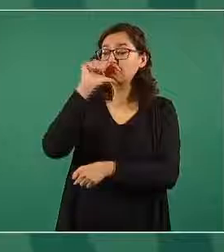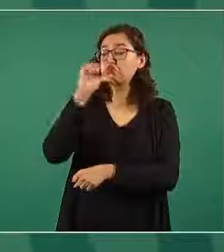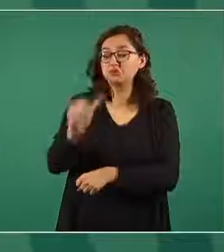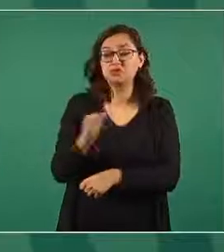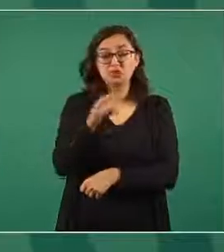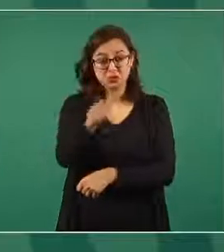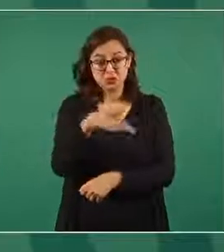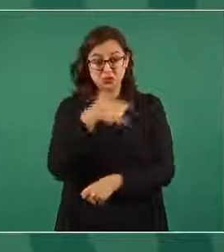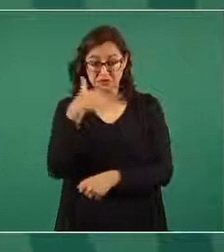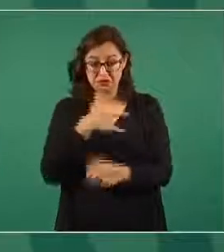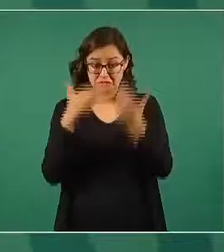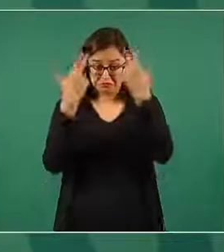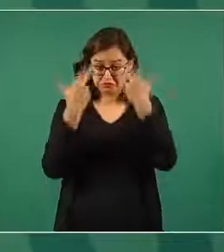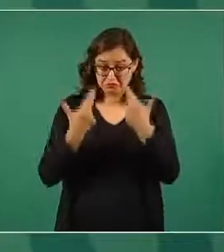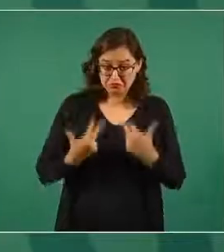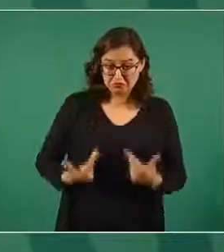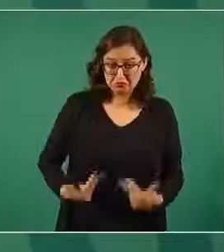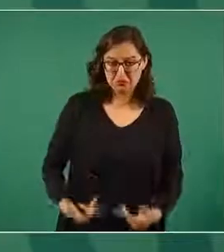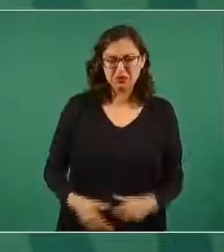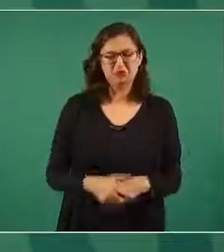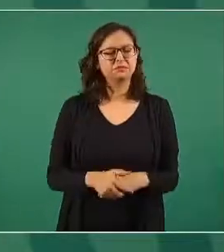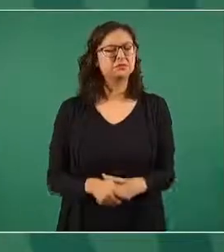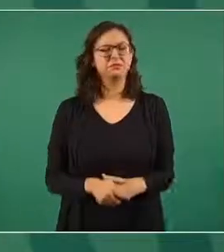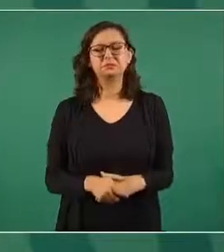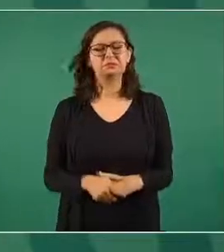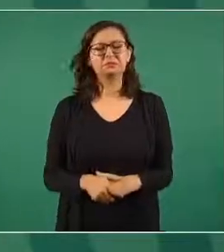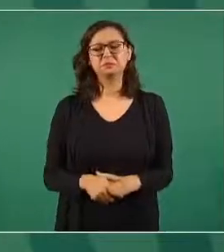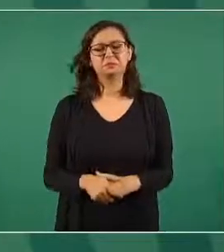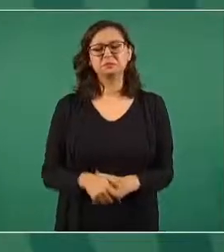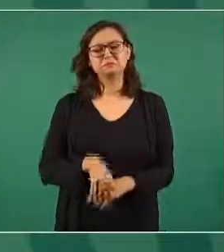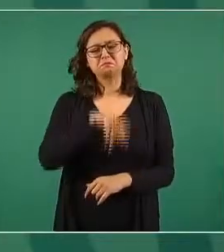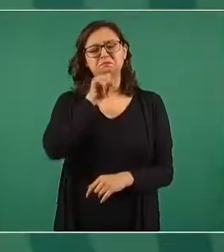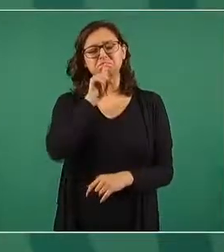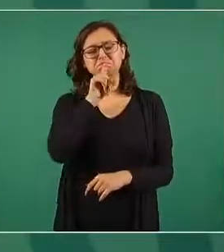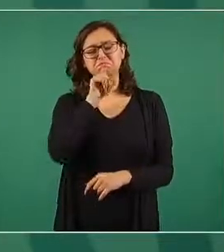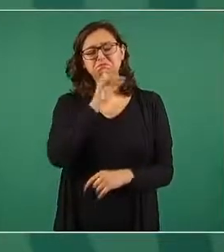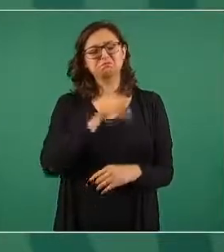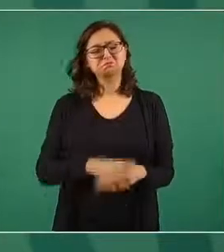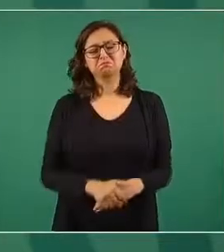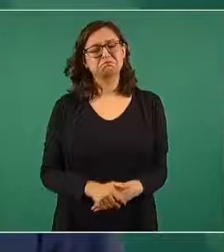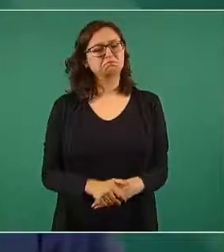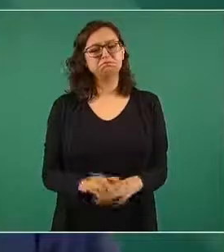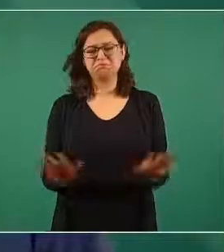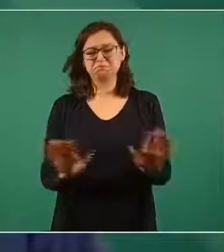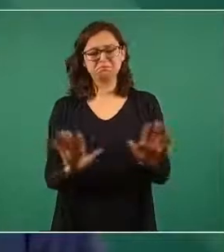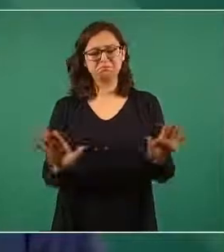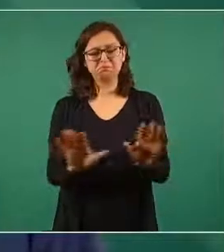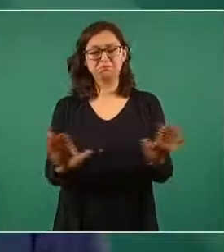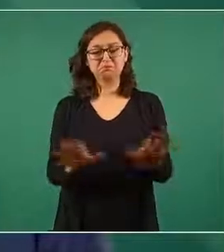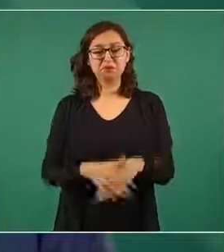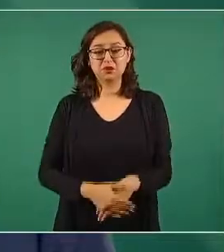qué? Porque ayuda mucho el que estemos denunciando, todos.